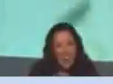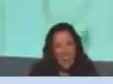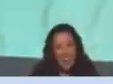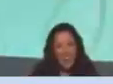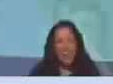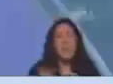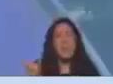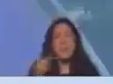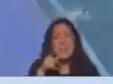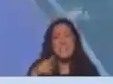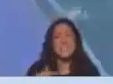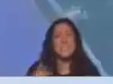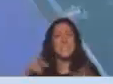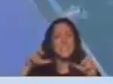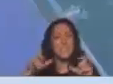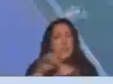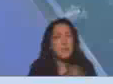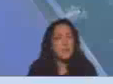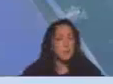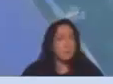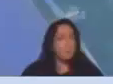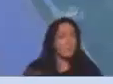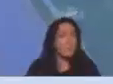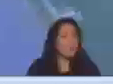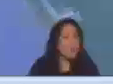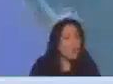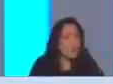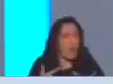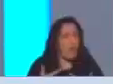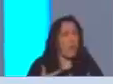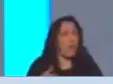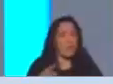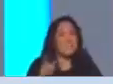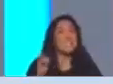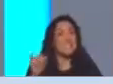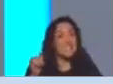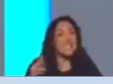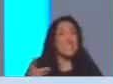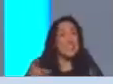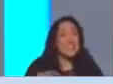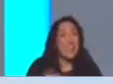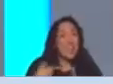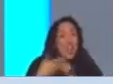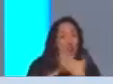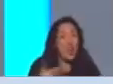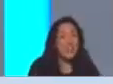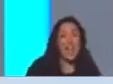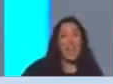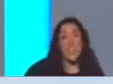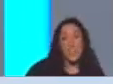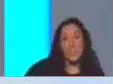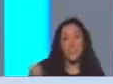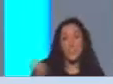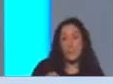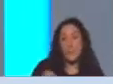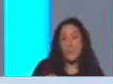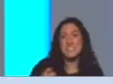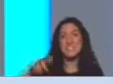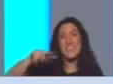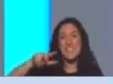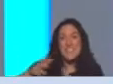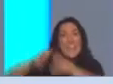lo que hacen es optimizar Perdón la información est es una Exacto es una tecnología que se está trabajando desde hace unos años ya aquí en la